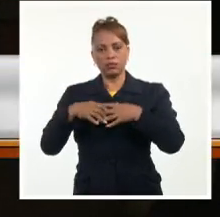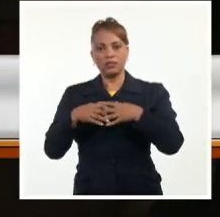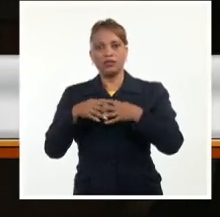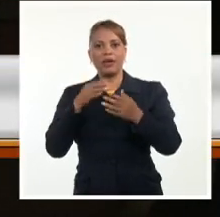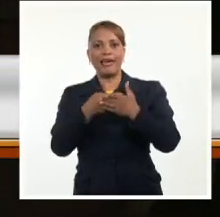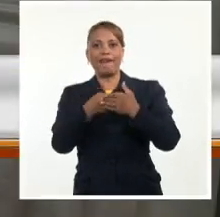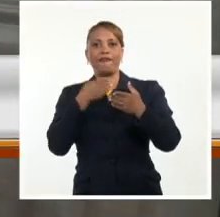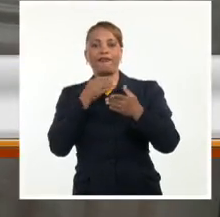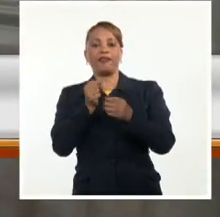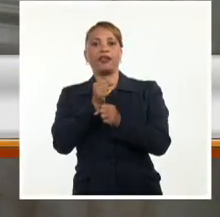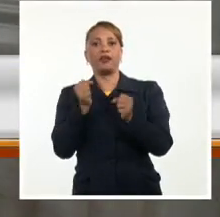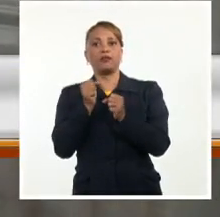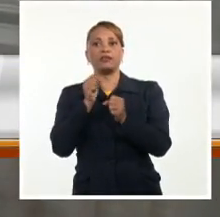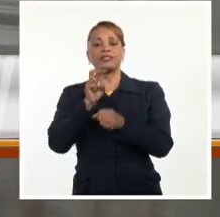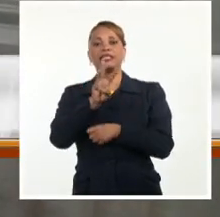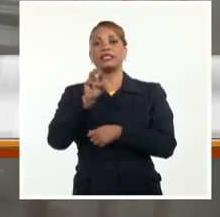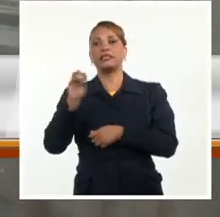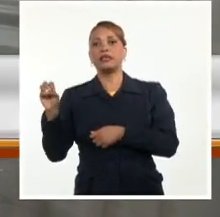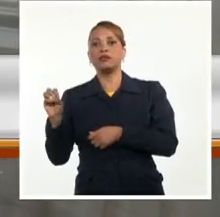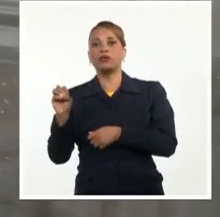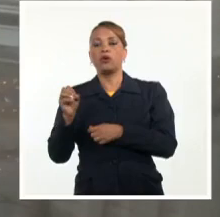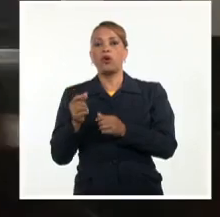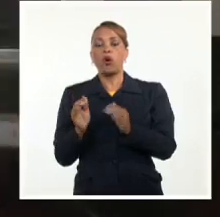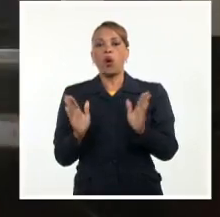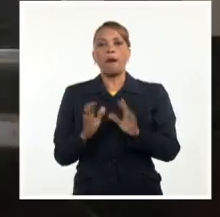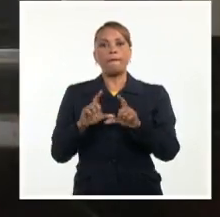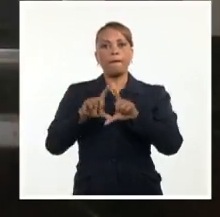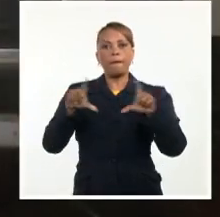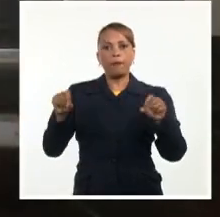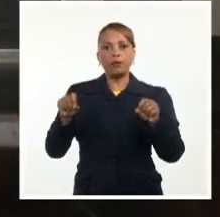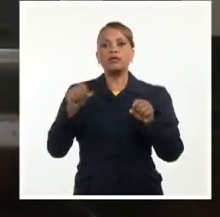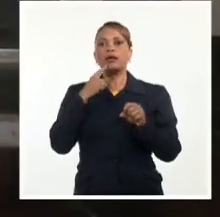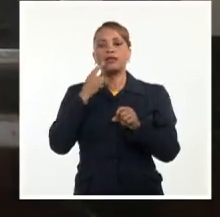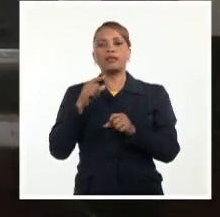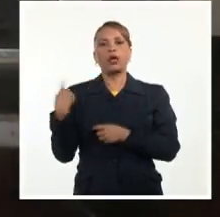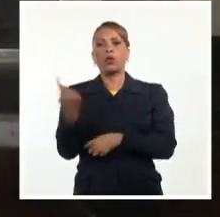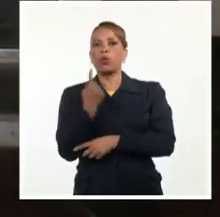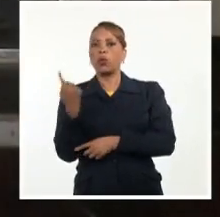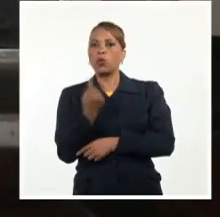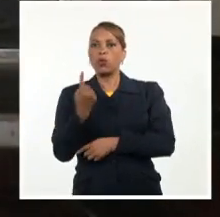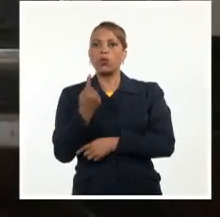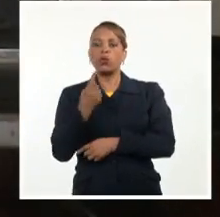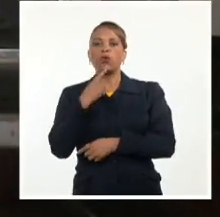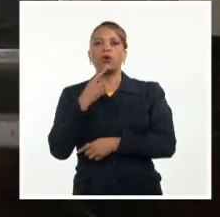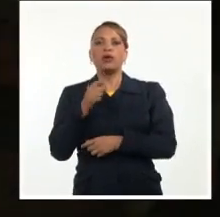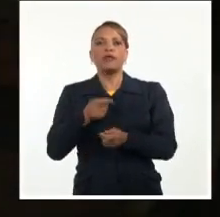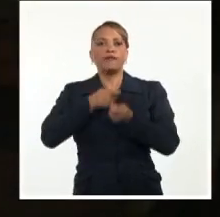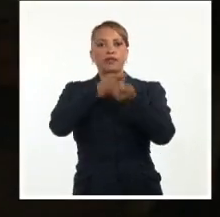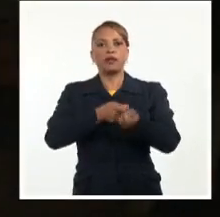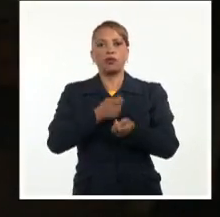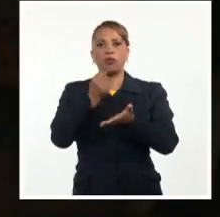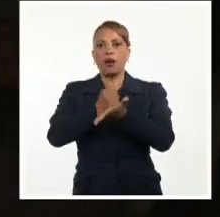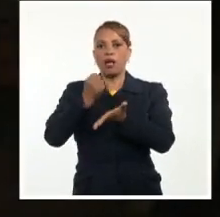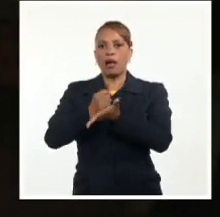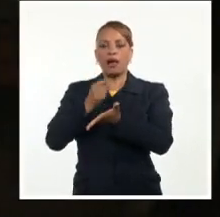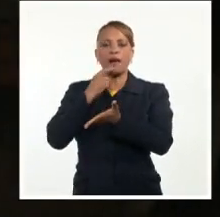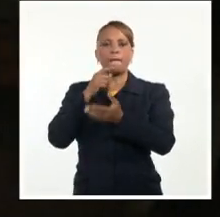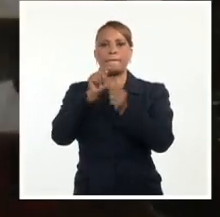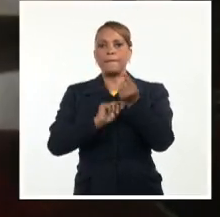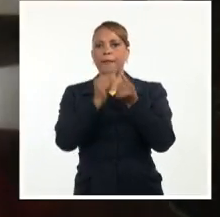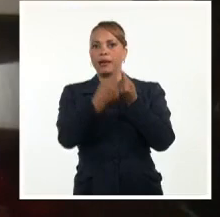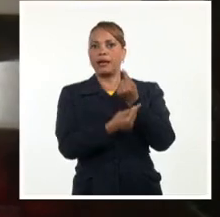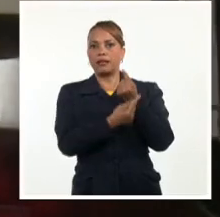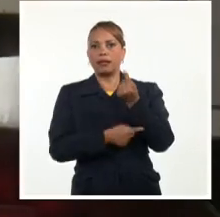bolsas de jugo de guayaba toneladas 600 kilos de yuca prefritas 600 kilos de tostón 600 kilos de